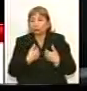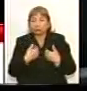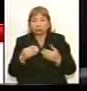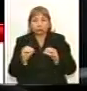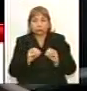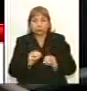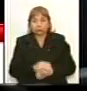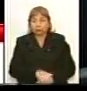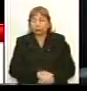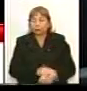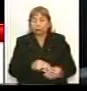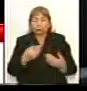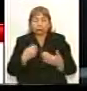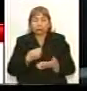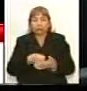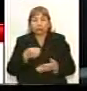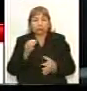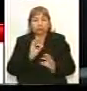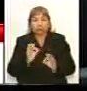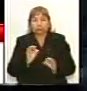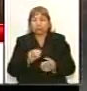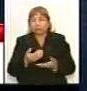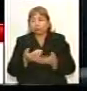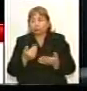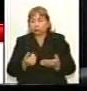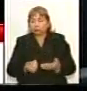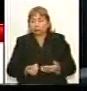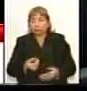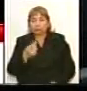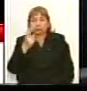tienen un fondo siquiera cercano a